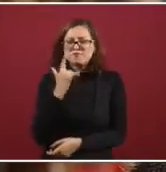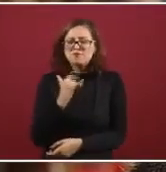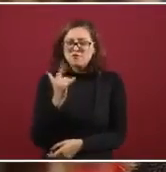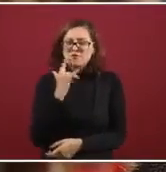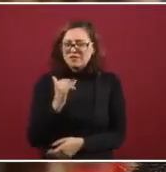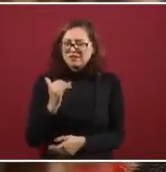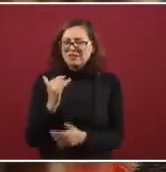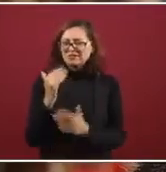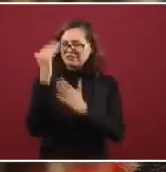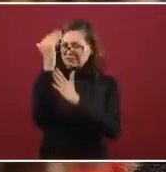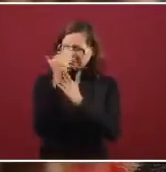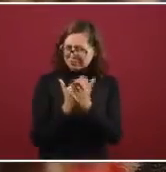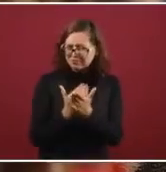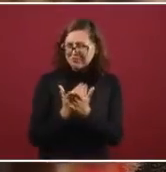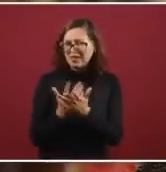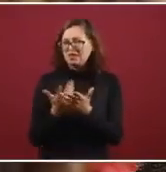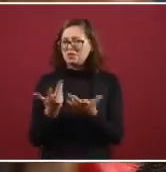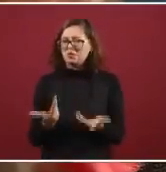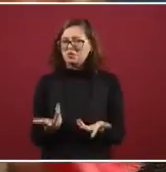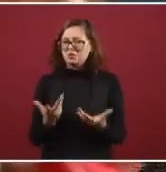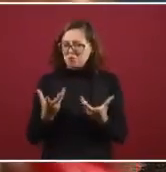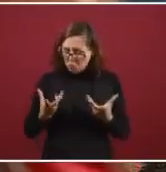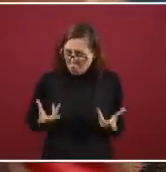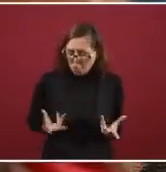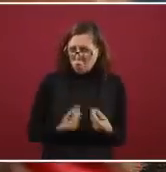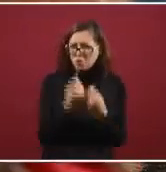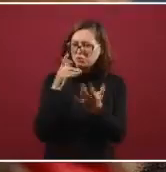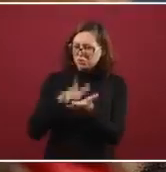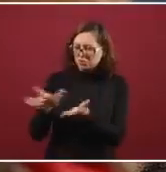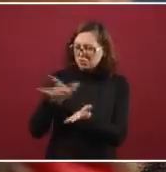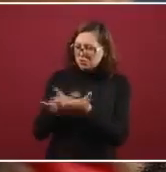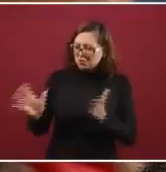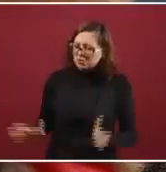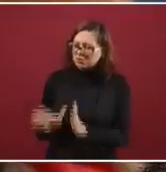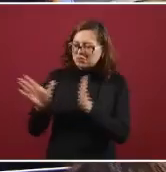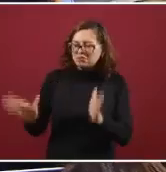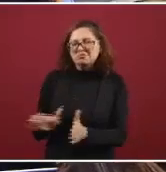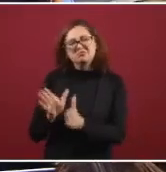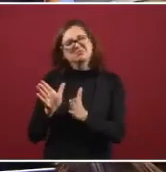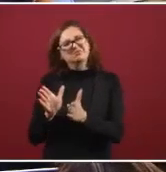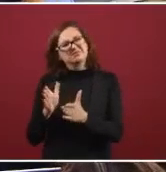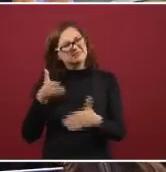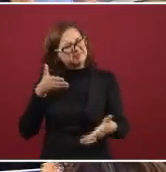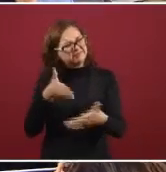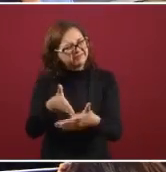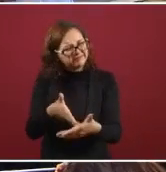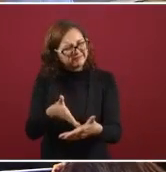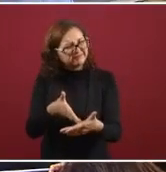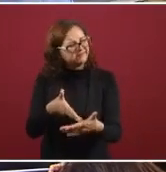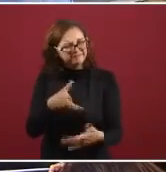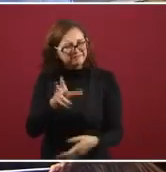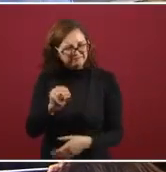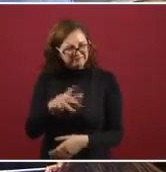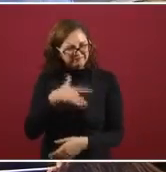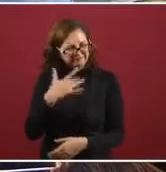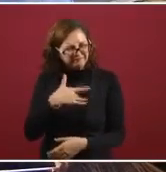México de hacer un frente común para el desarrollo de estos países? Gracias.